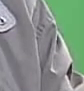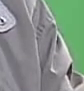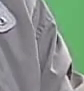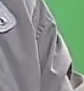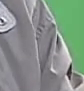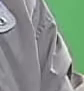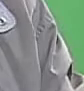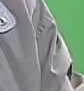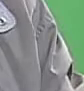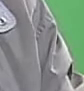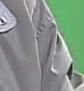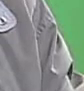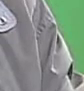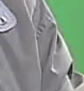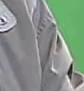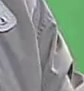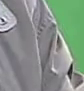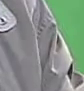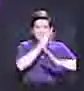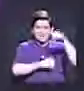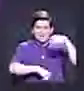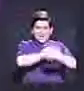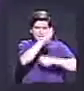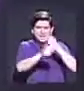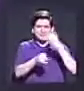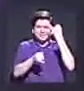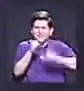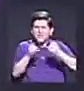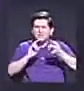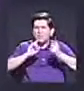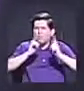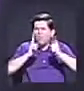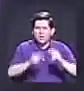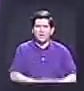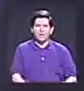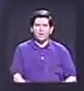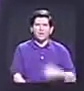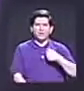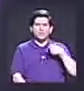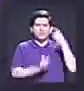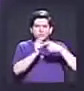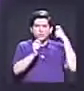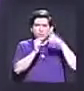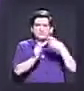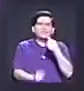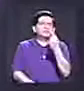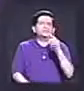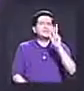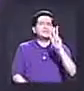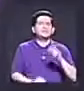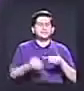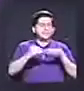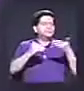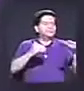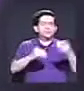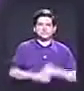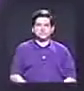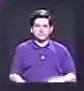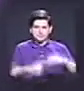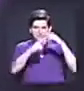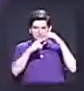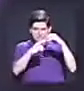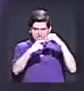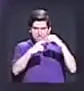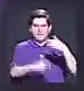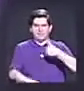principales logros en materia de discapacidad en este año que ya está finalizando? Bueno, yo puntualizaría tres aspectos.